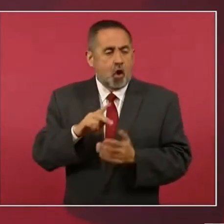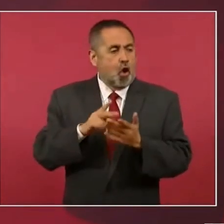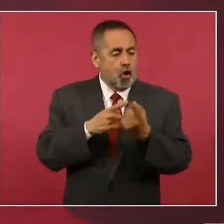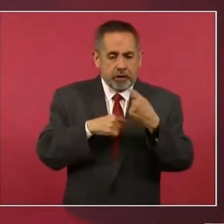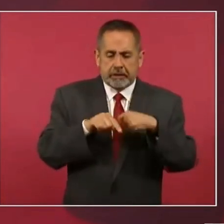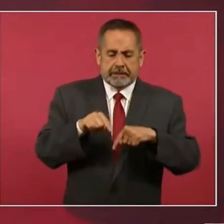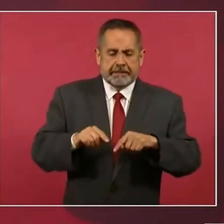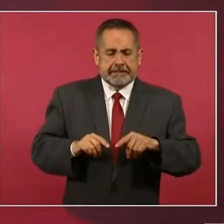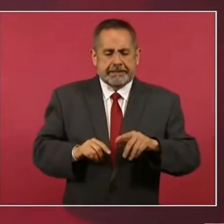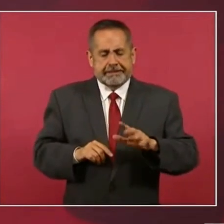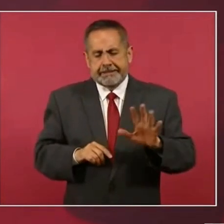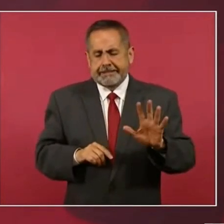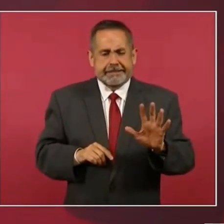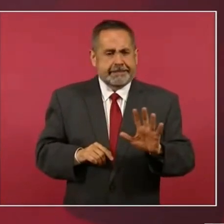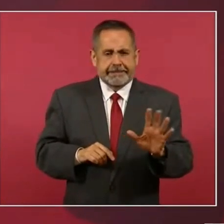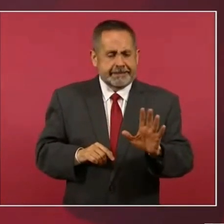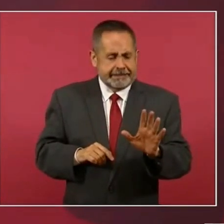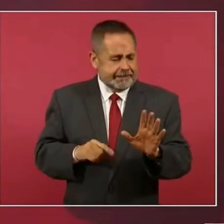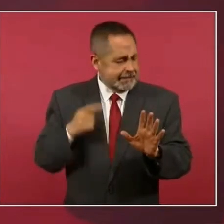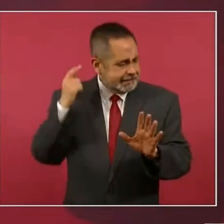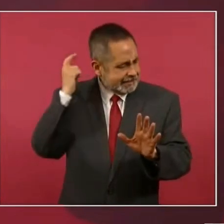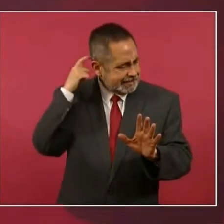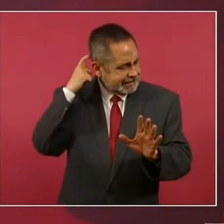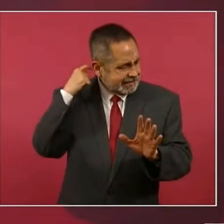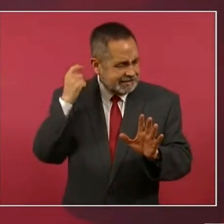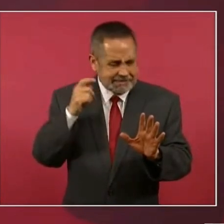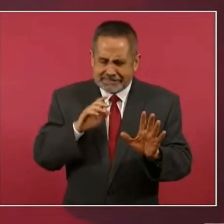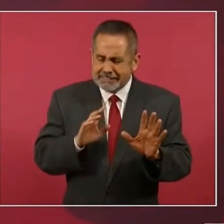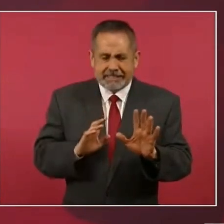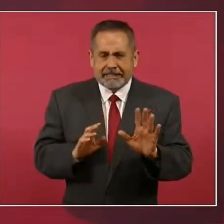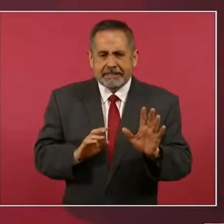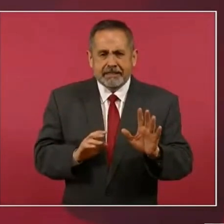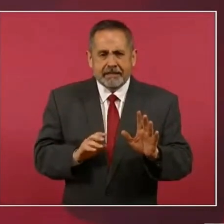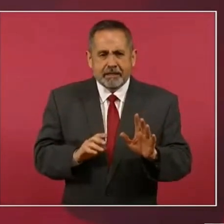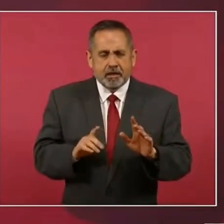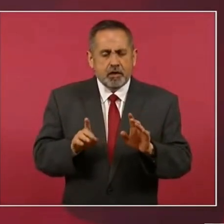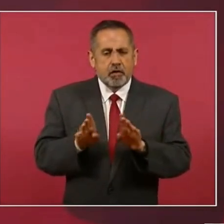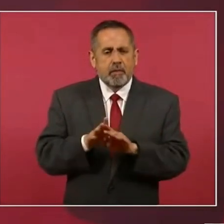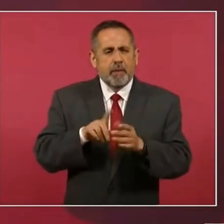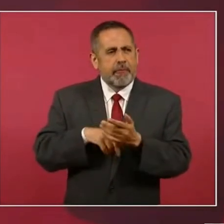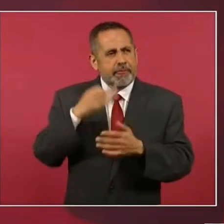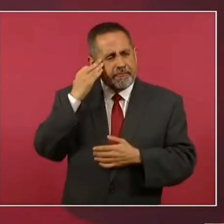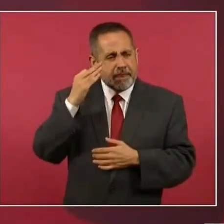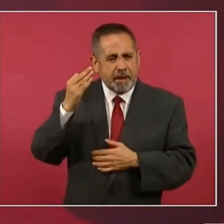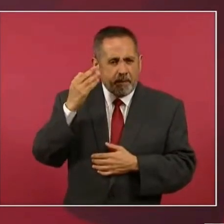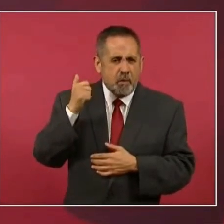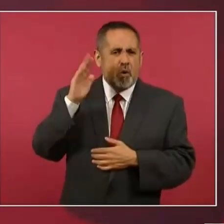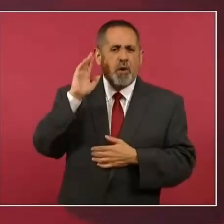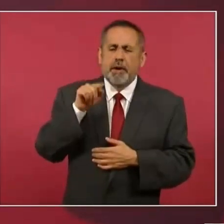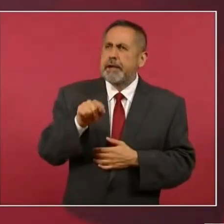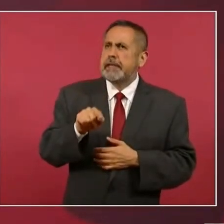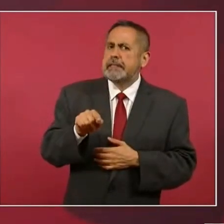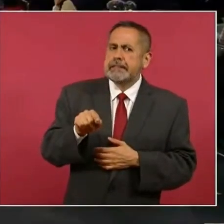regresa a una concepción que se utilizaba durante el periodo